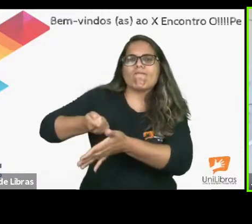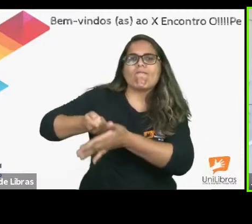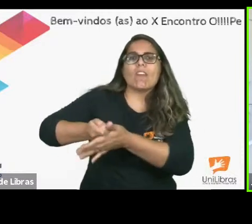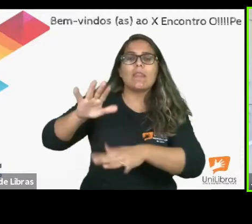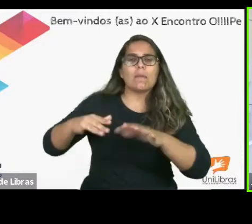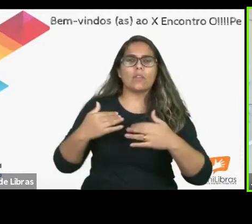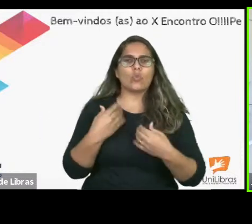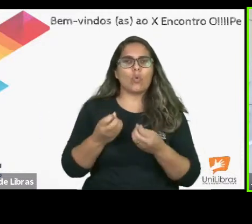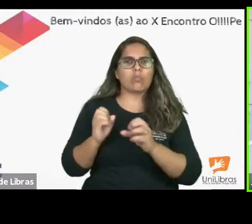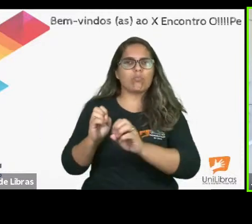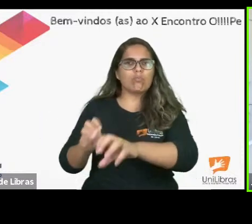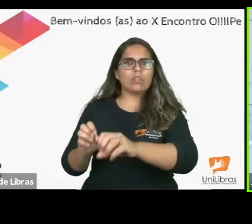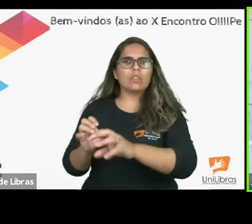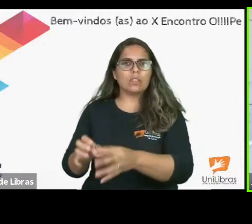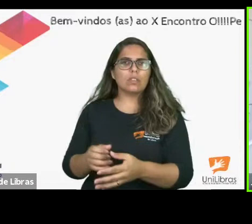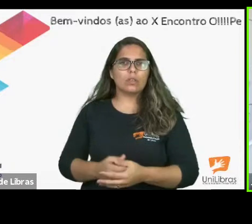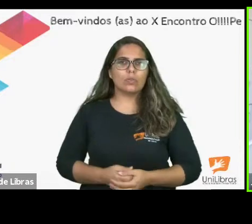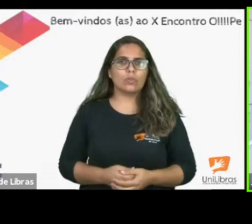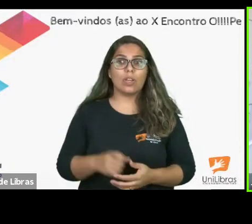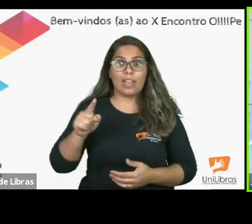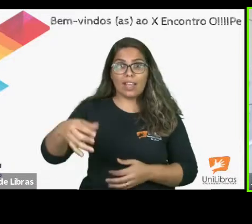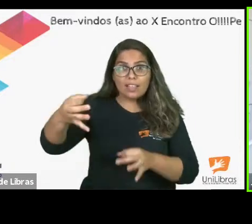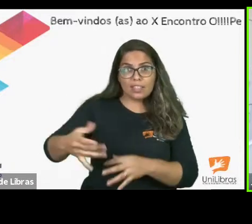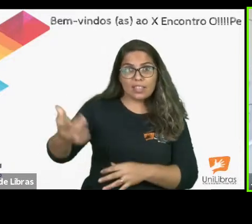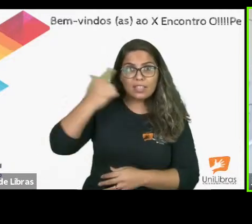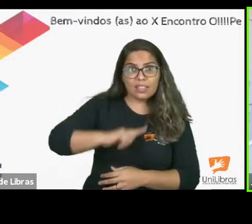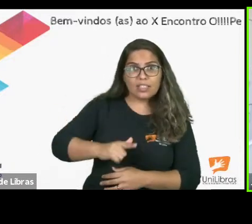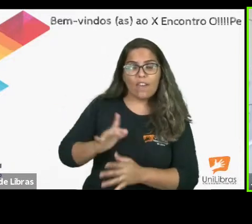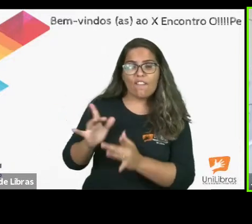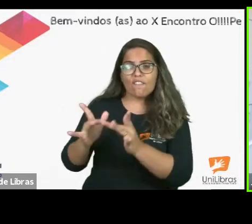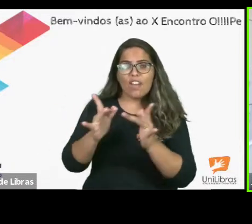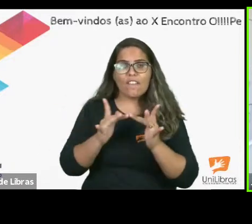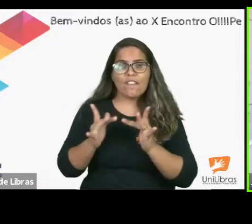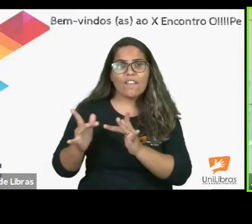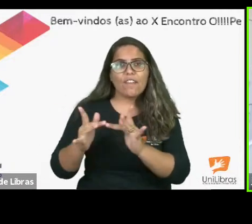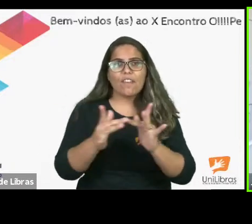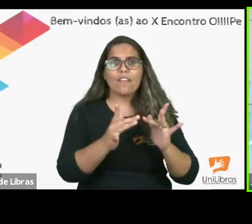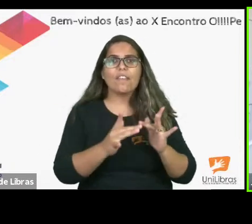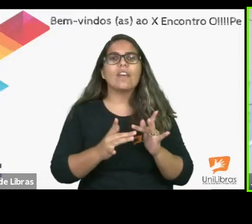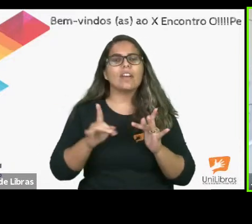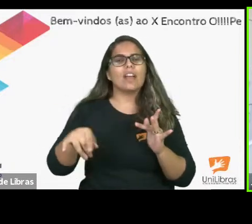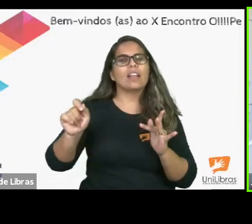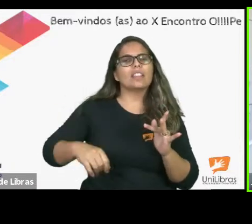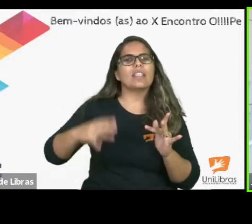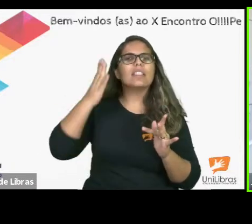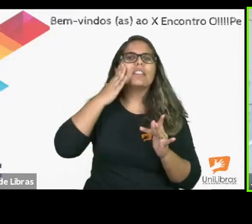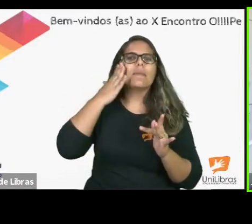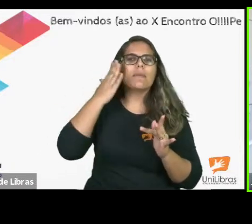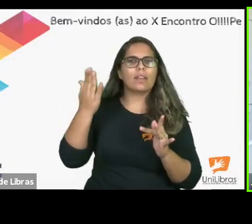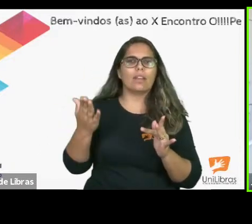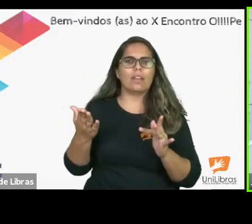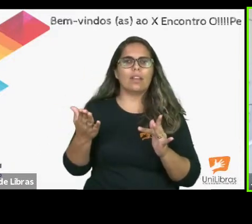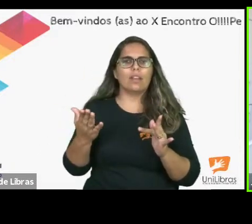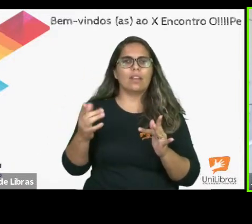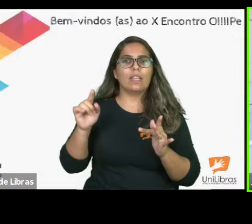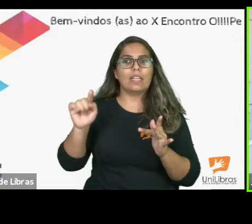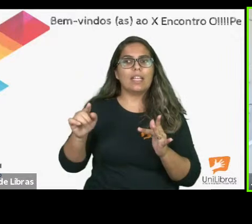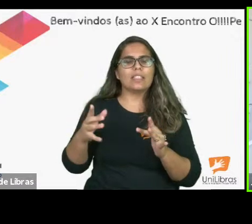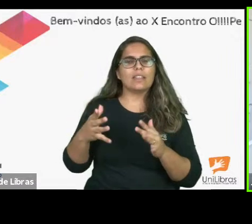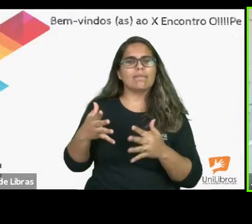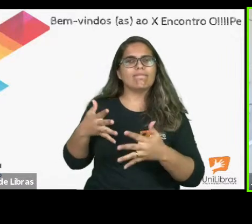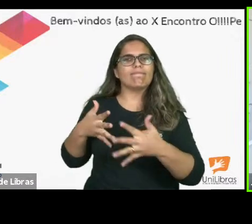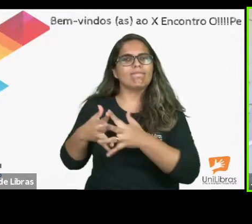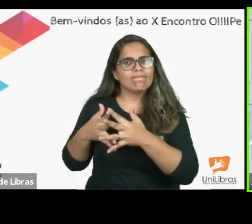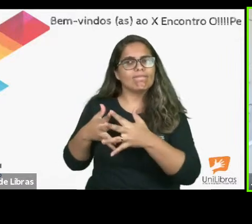por supuesto. Y a través de esa aceptación, de ese vínculo que se establece entre nosotros, en ese espacio de deriva,